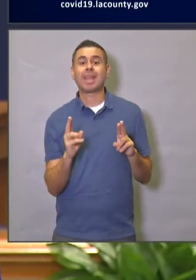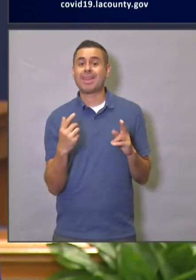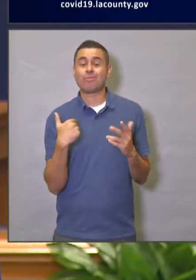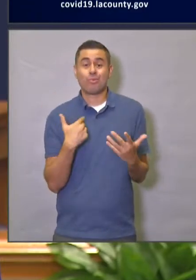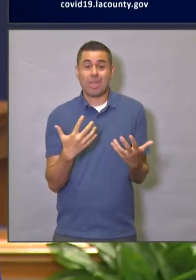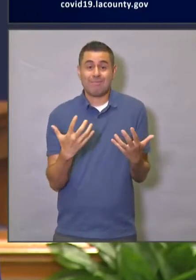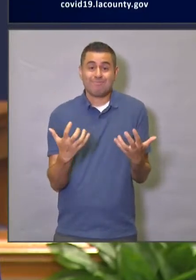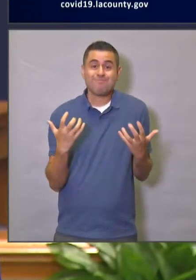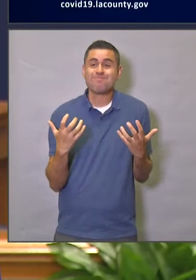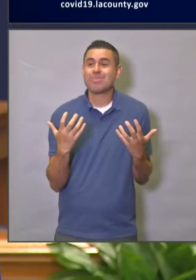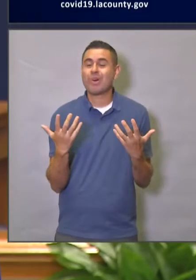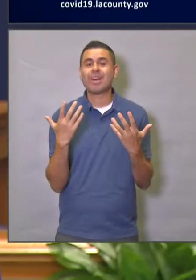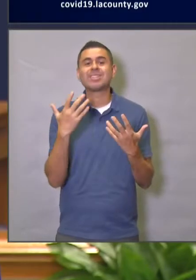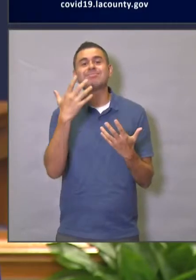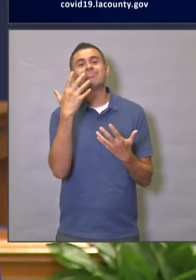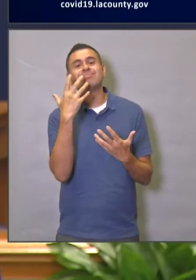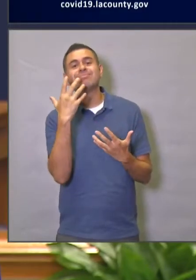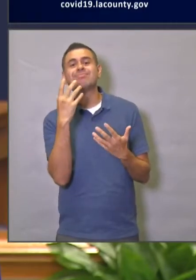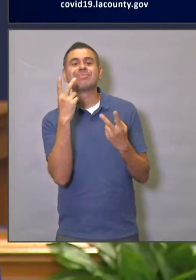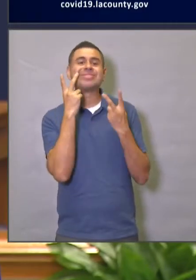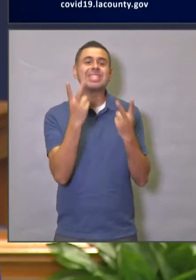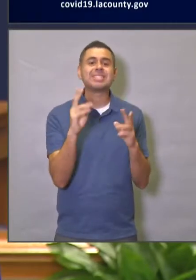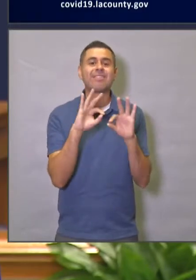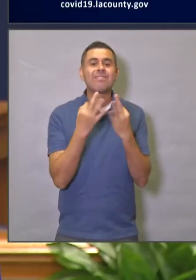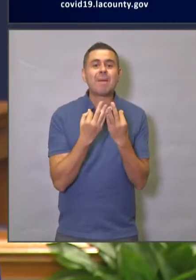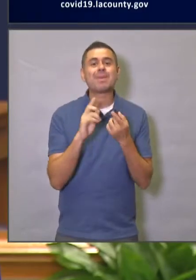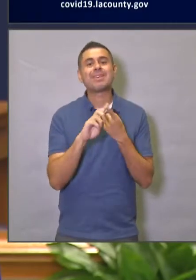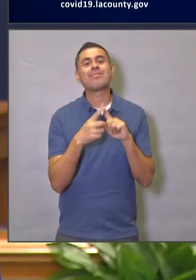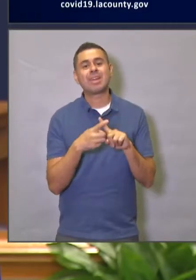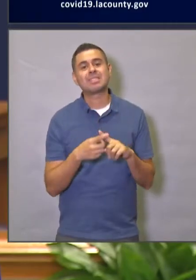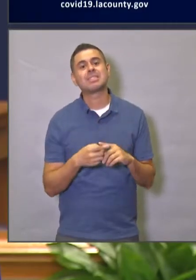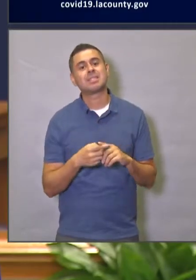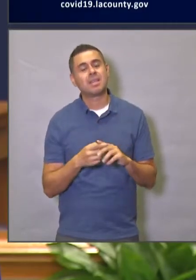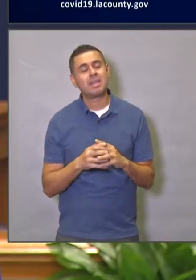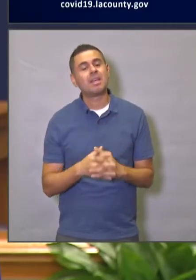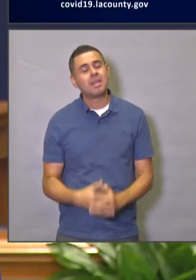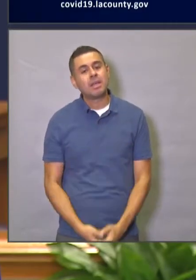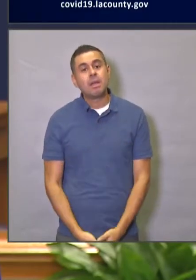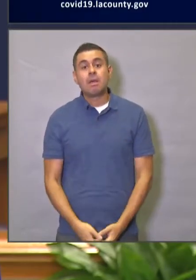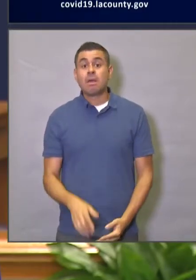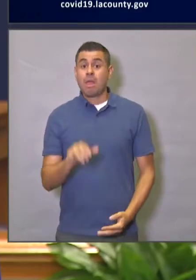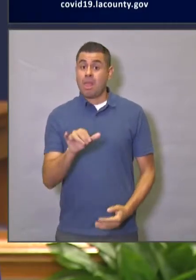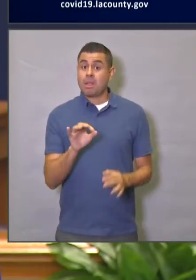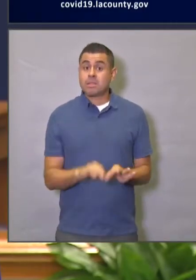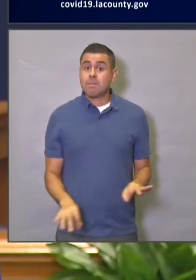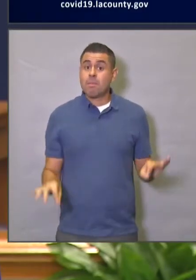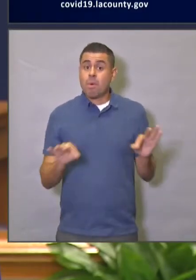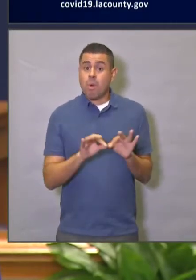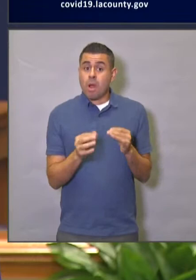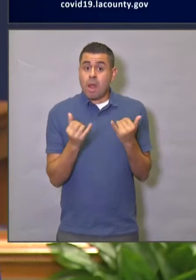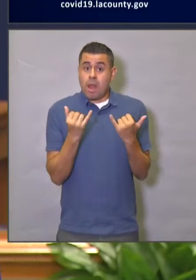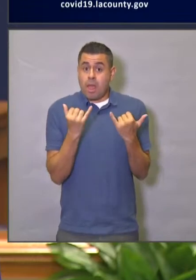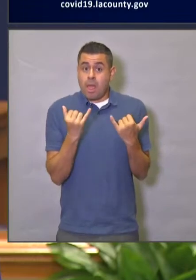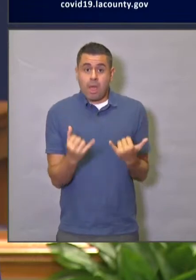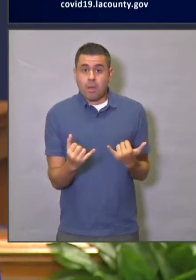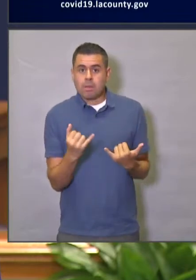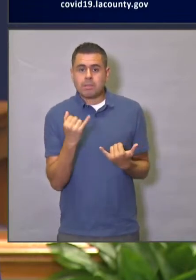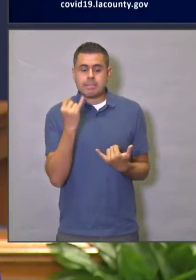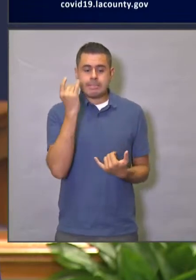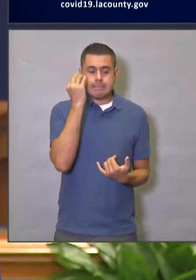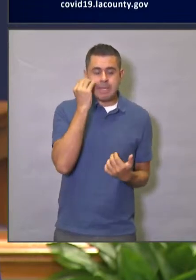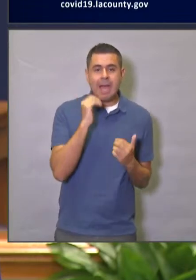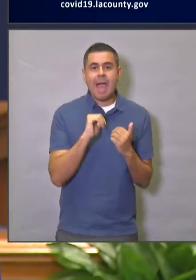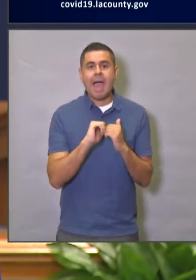con nuestros seres queridos. Por eso es tan importante empezar a pensar cómo vamos a